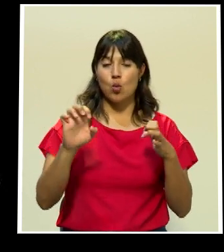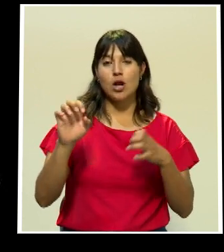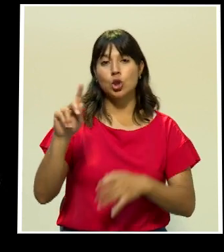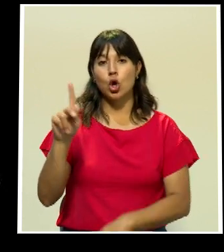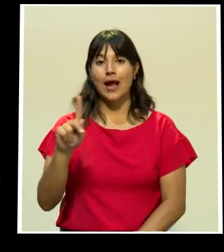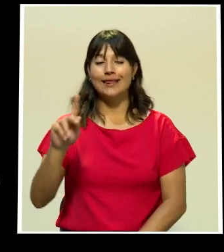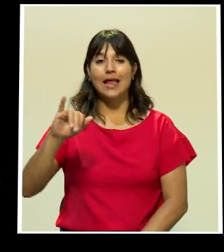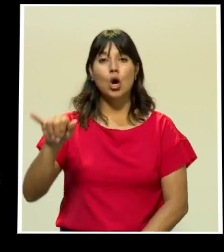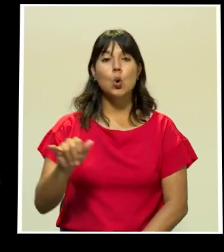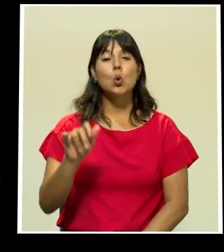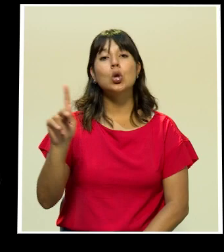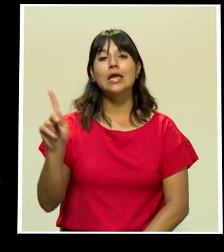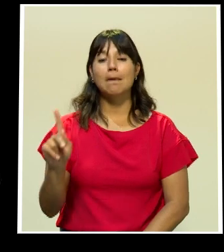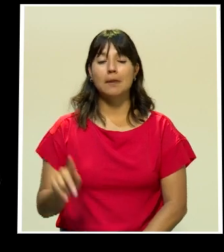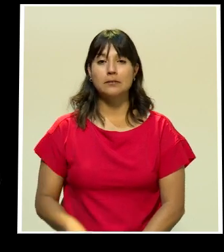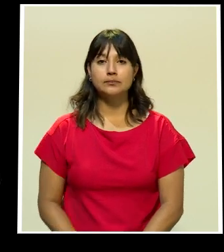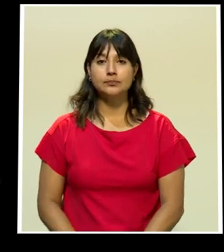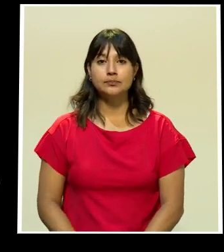Katia, Julio y Kimberly.